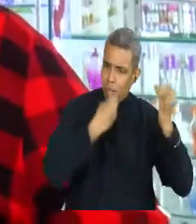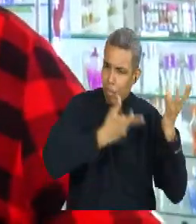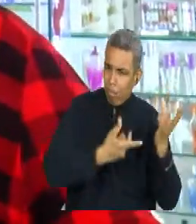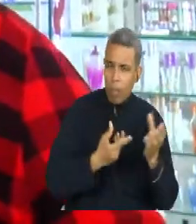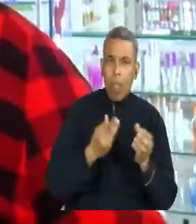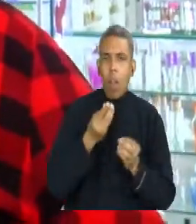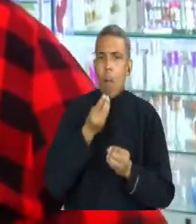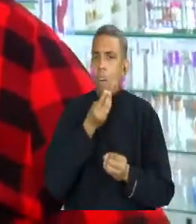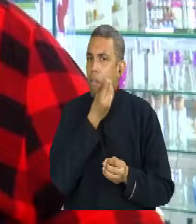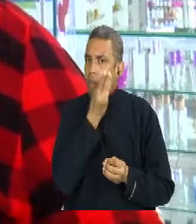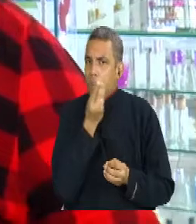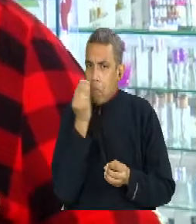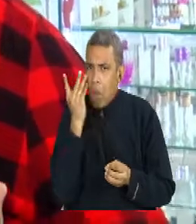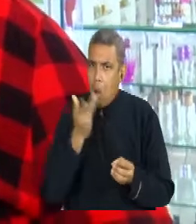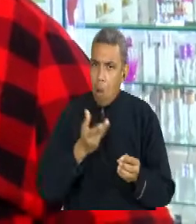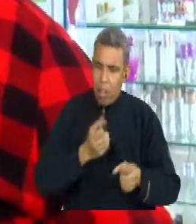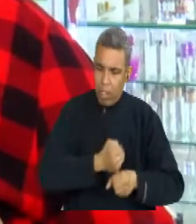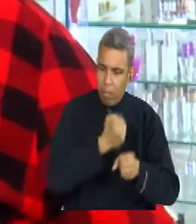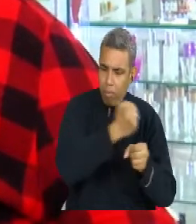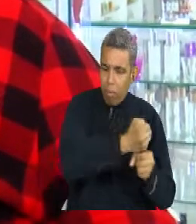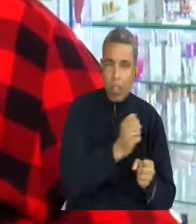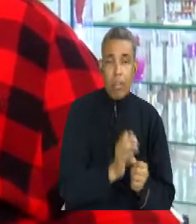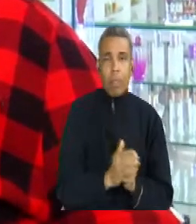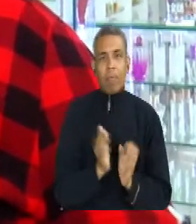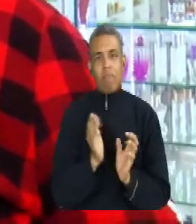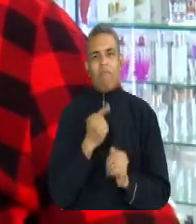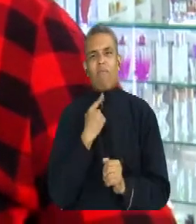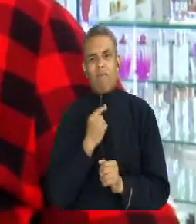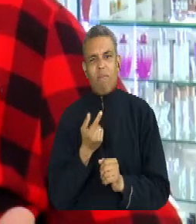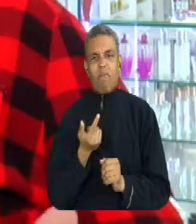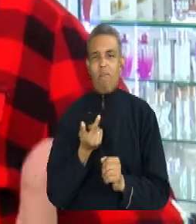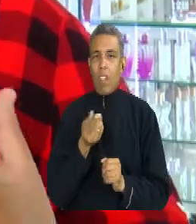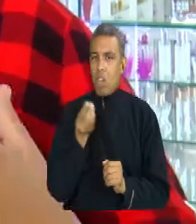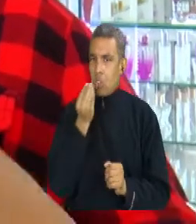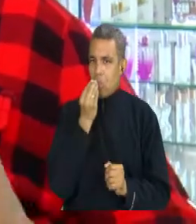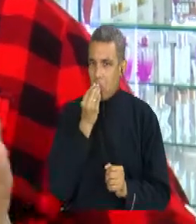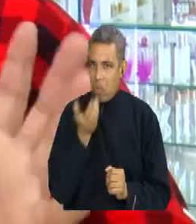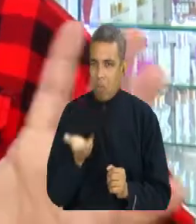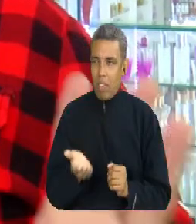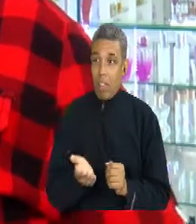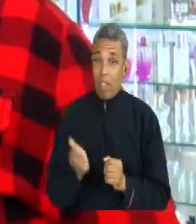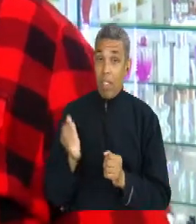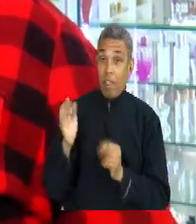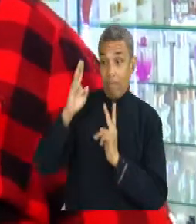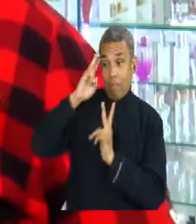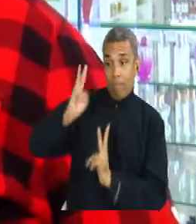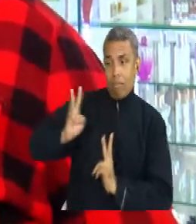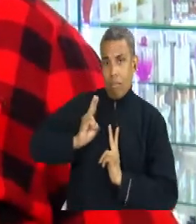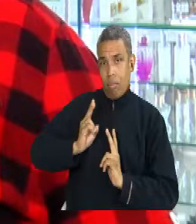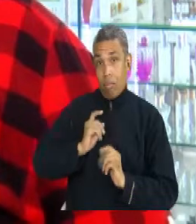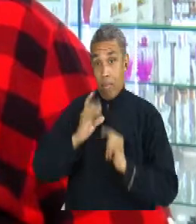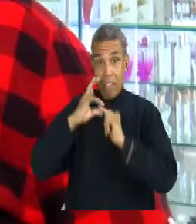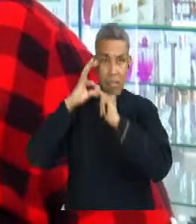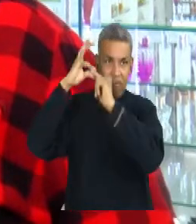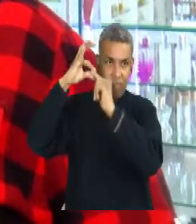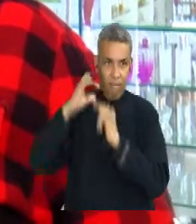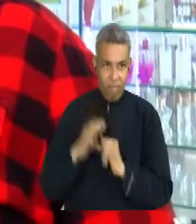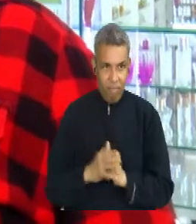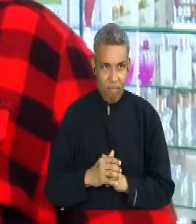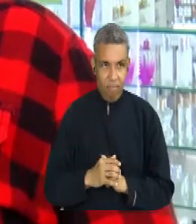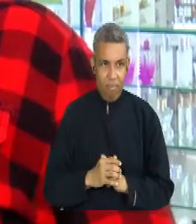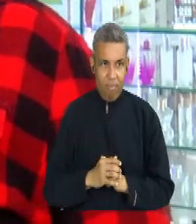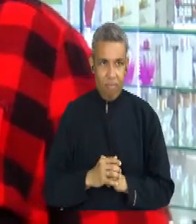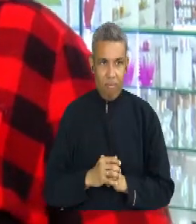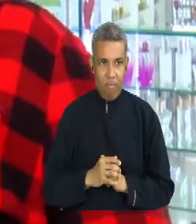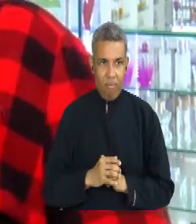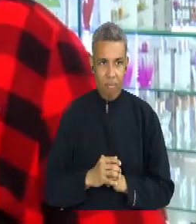por ejemplo, como nosotras de mujeres, pues por ejemplo, que en la cuestión de la comida, en las especialidades, más que todo en eso, y